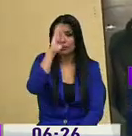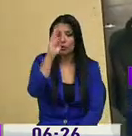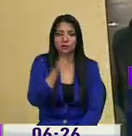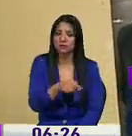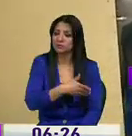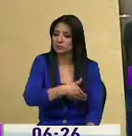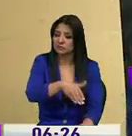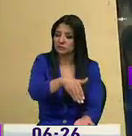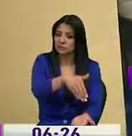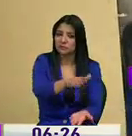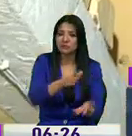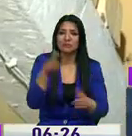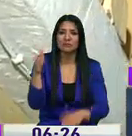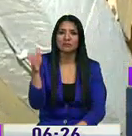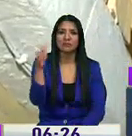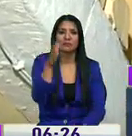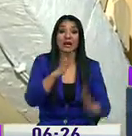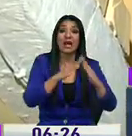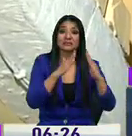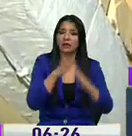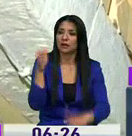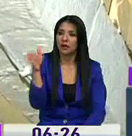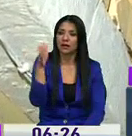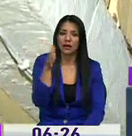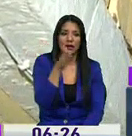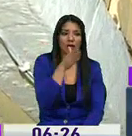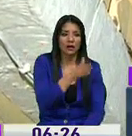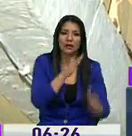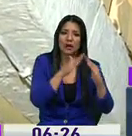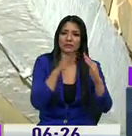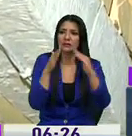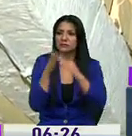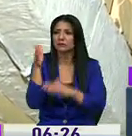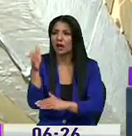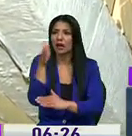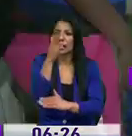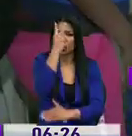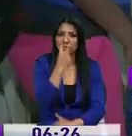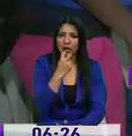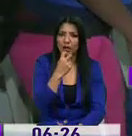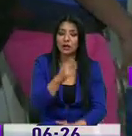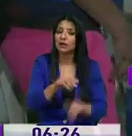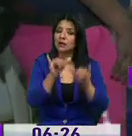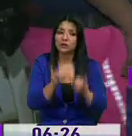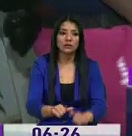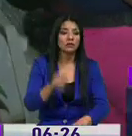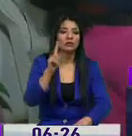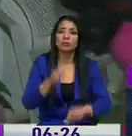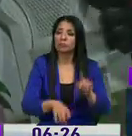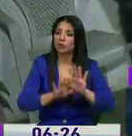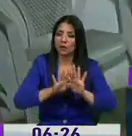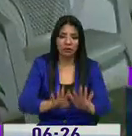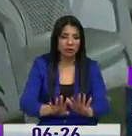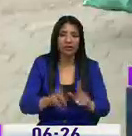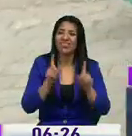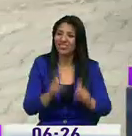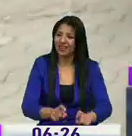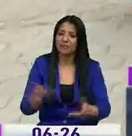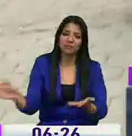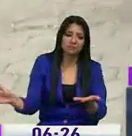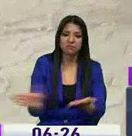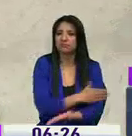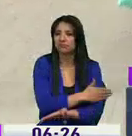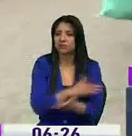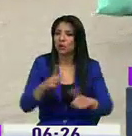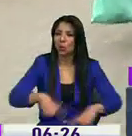tenía otros planes recorrieron de casa en casa residencias hostales para notificarles que no podían quedarse que tenían que salir de